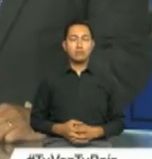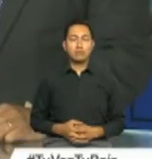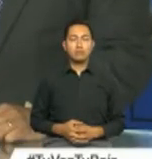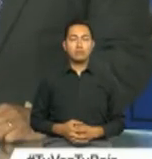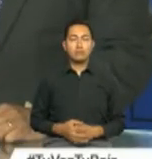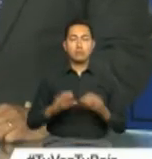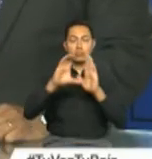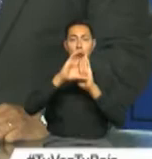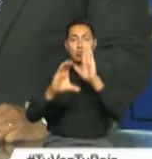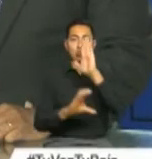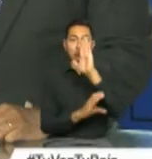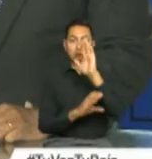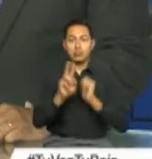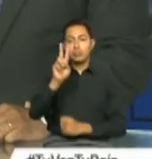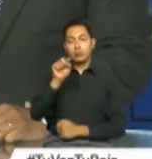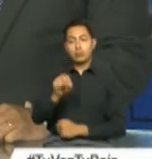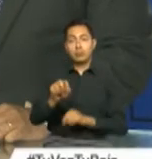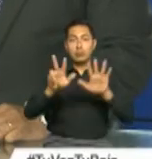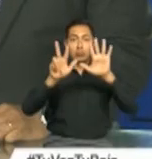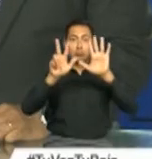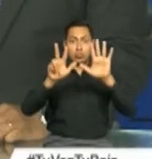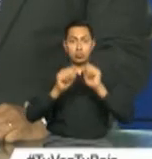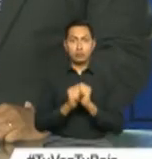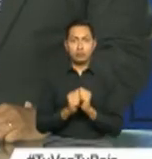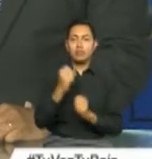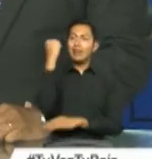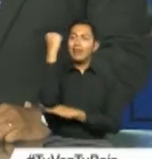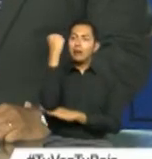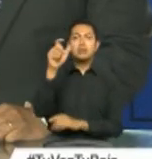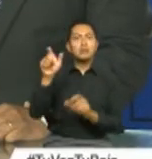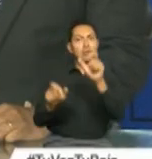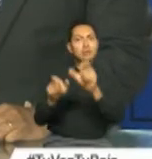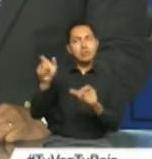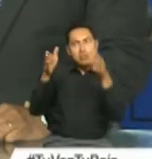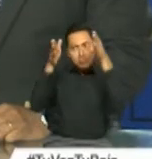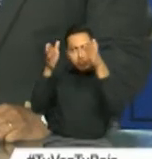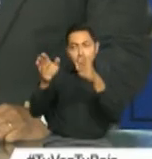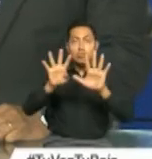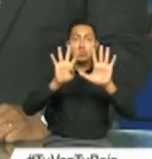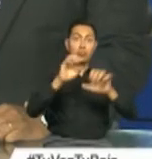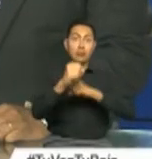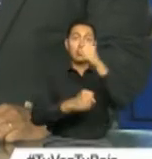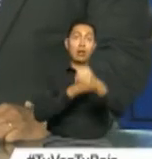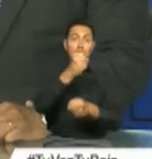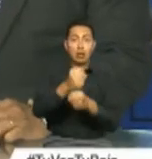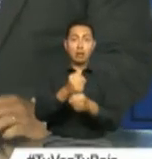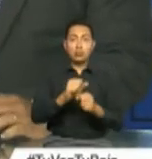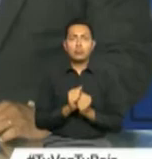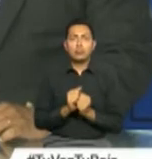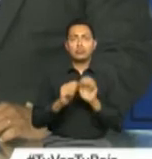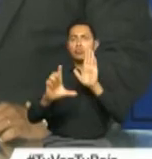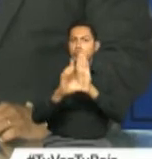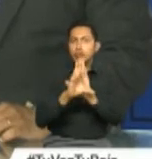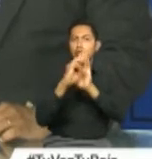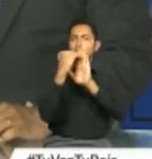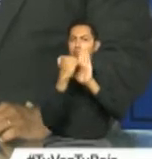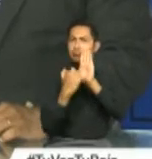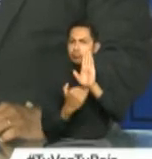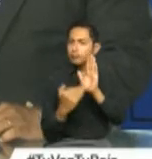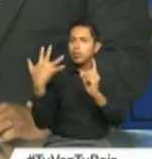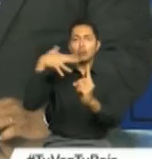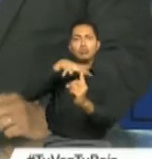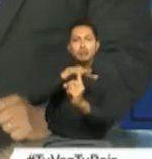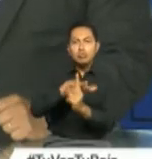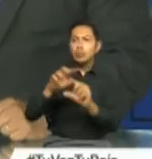La Constitución del 2008 ha garantizado derechos a los ecuatorianos durante 9 años a través de políticas inclusivas que integraron